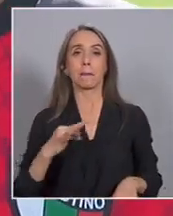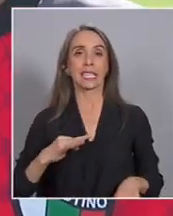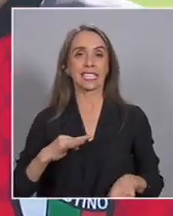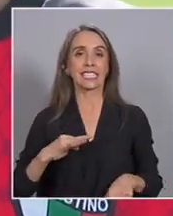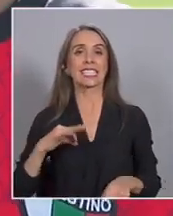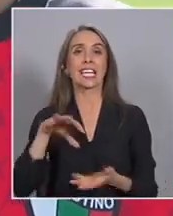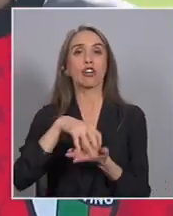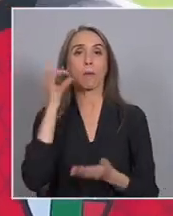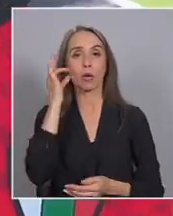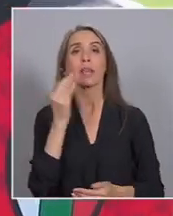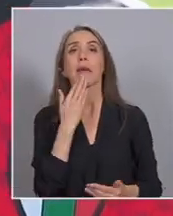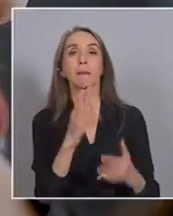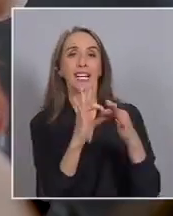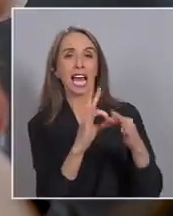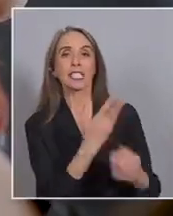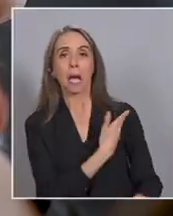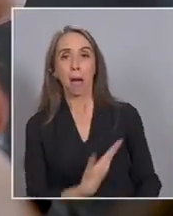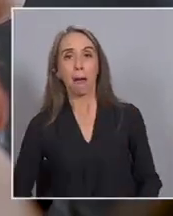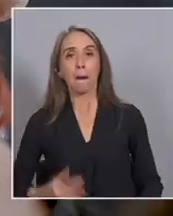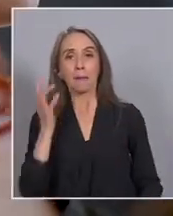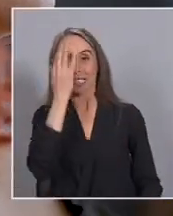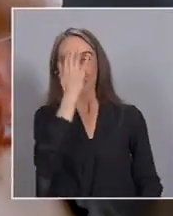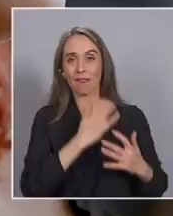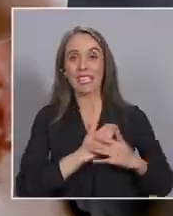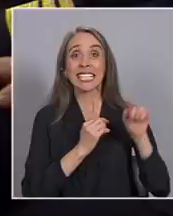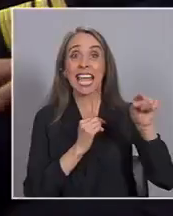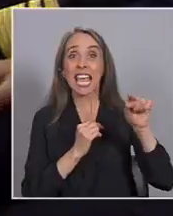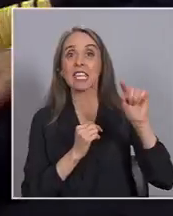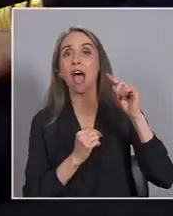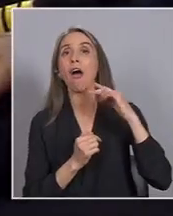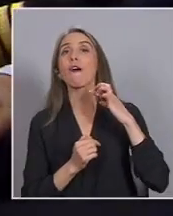Y, por cierto, a la presidenta Bachelet, que lo creo.